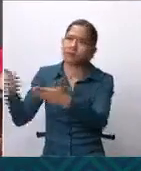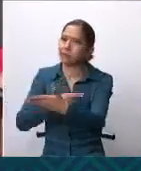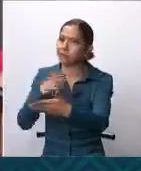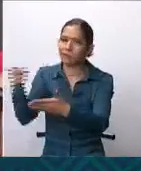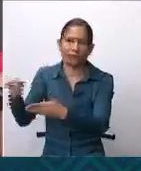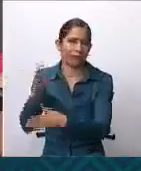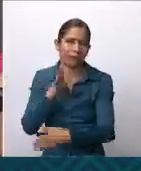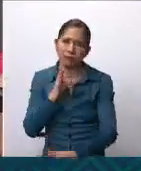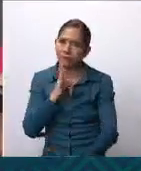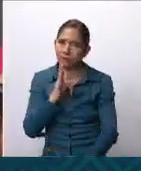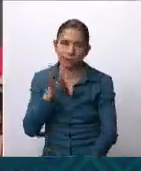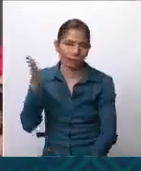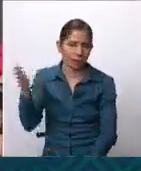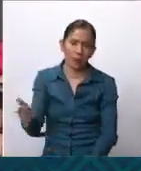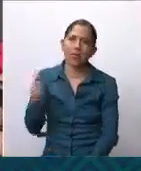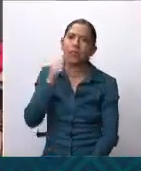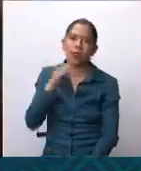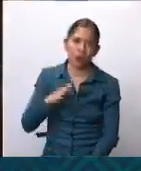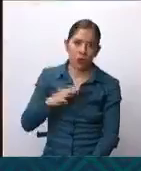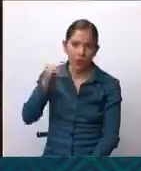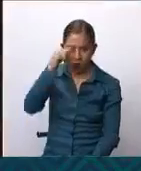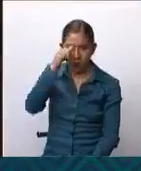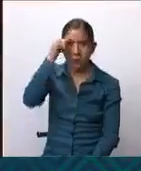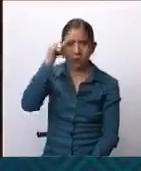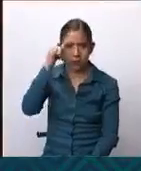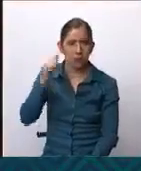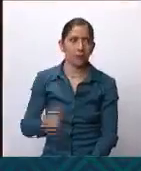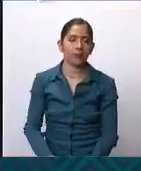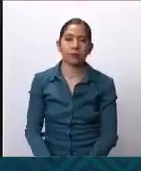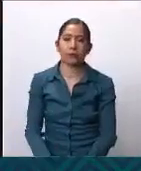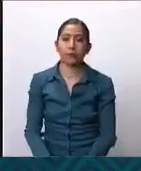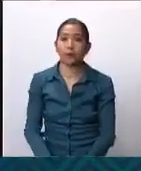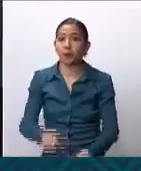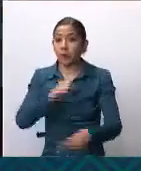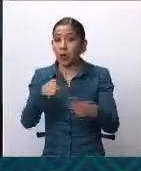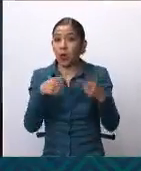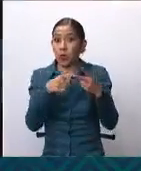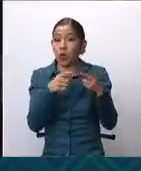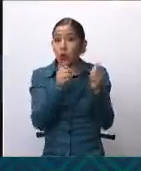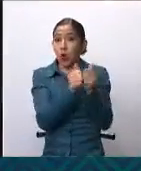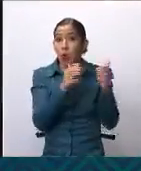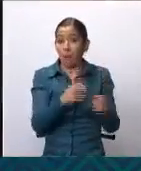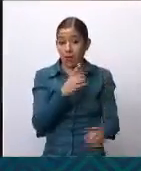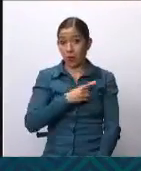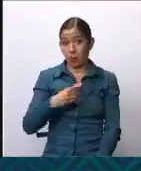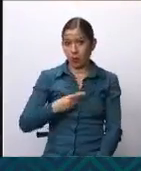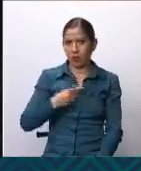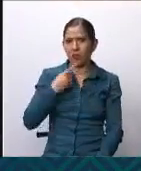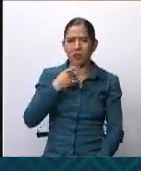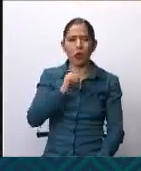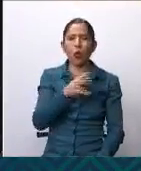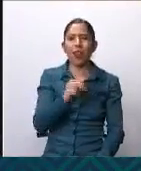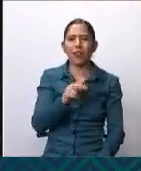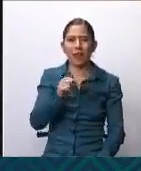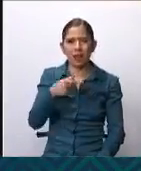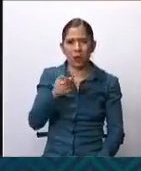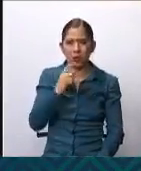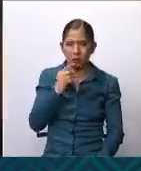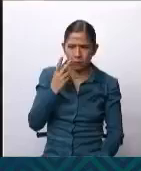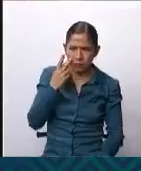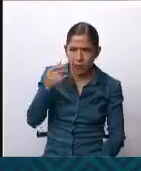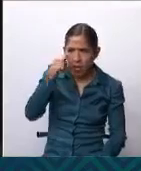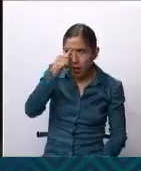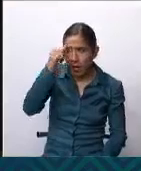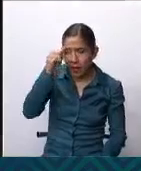esas aseveraciones de la señora Yanine Áñez. Por su parte, su colega Juanito Angulo dijo que las declaraciones de Áñez tienen la finalidad de